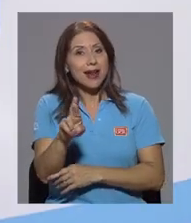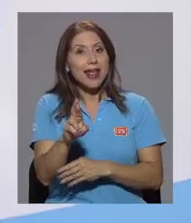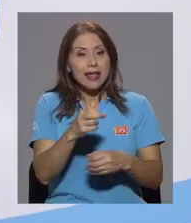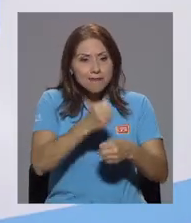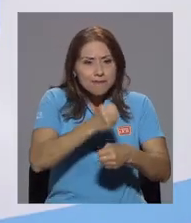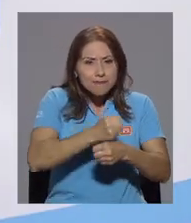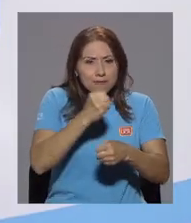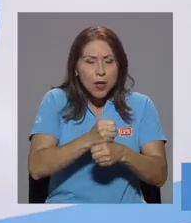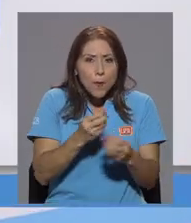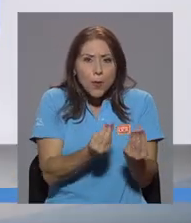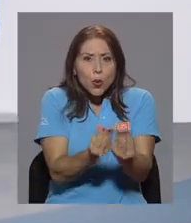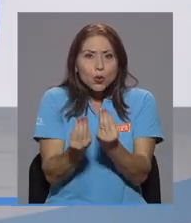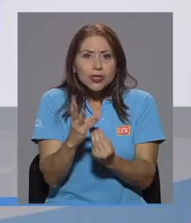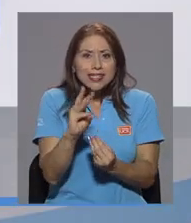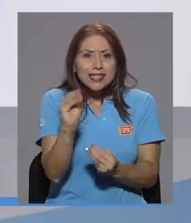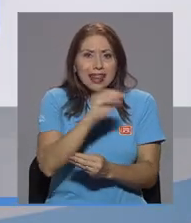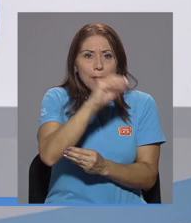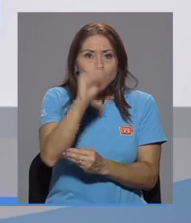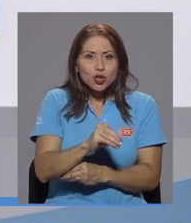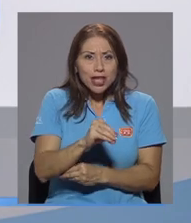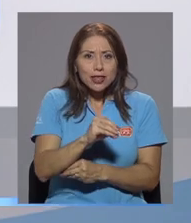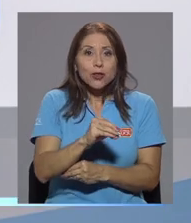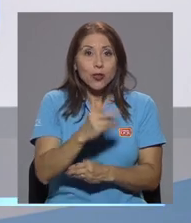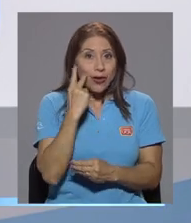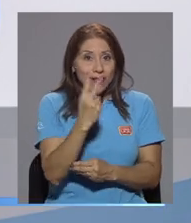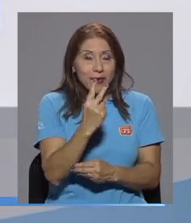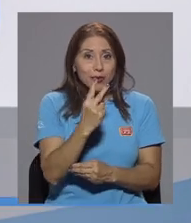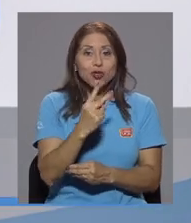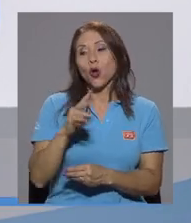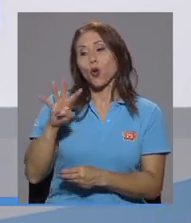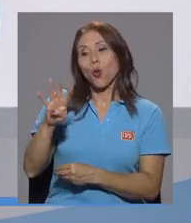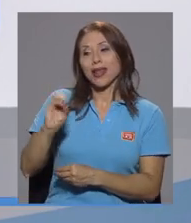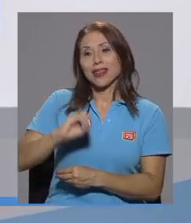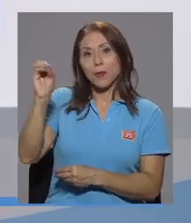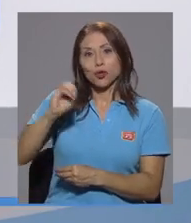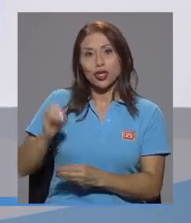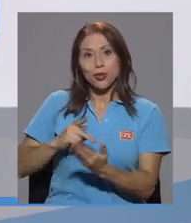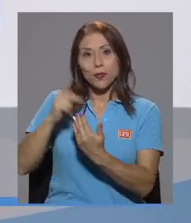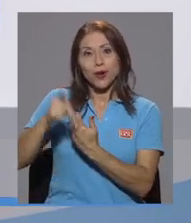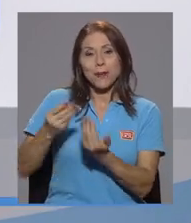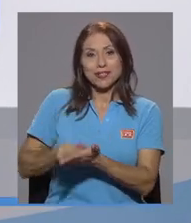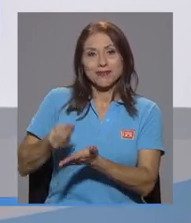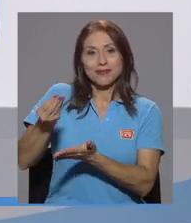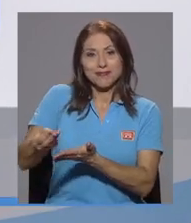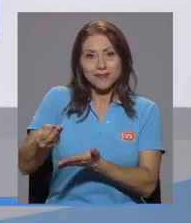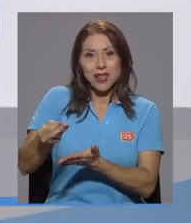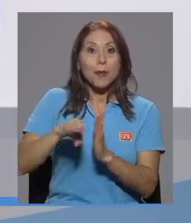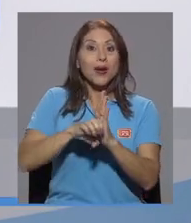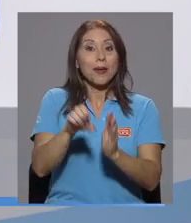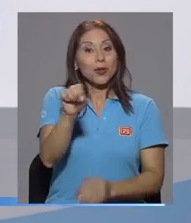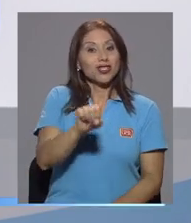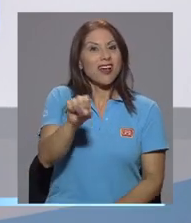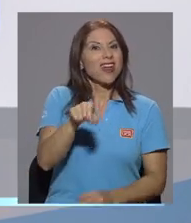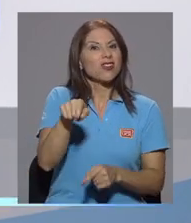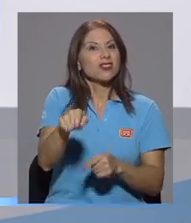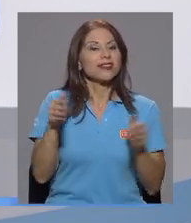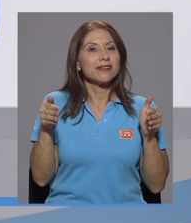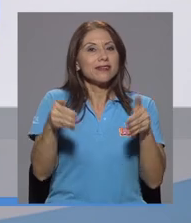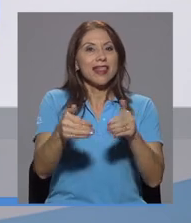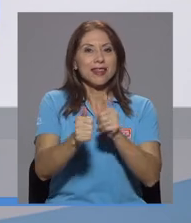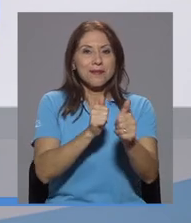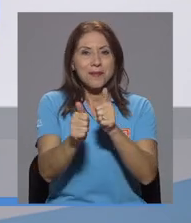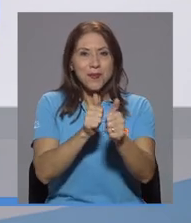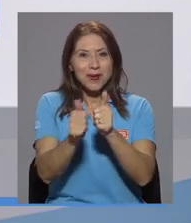todo lo que vemos en la parrilla el otro 40% hay que adquirirlo entonces por ejemplo los sábados que aún no les he dicho es sobre deportes porque